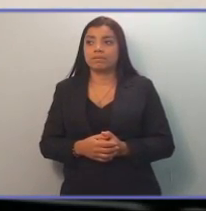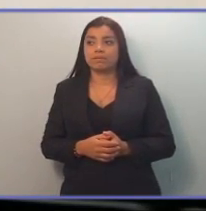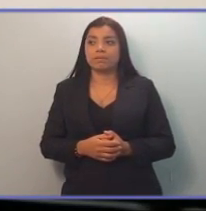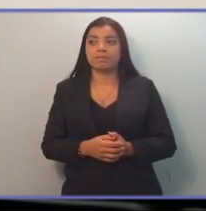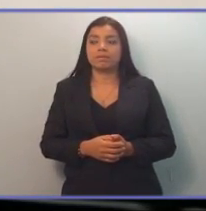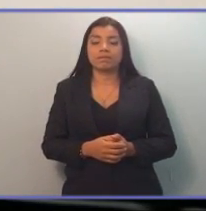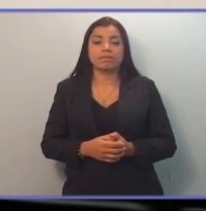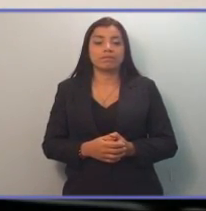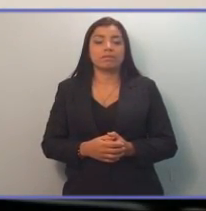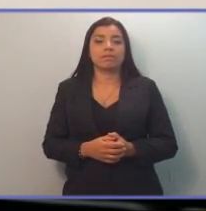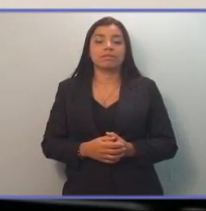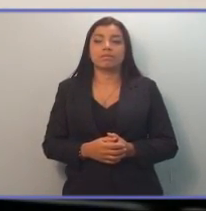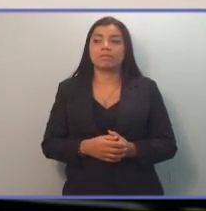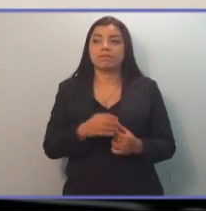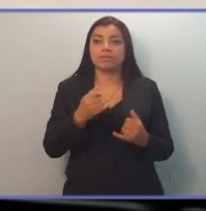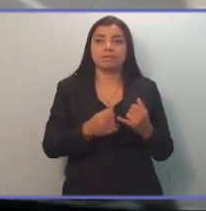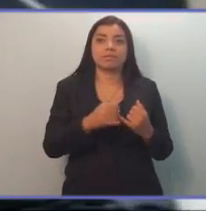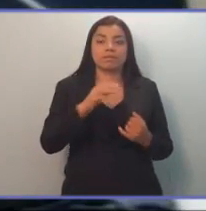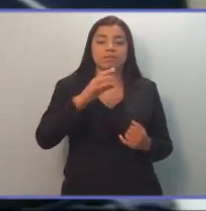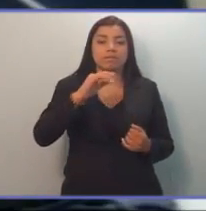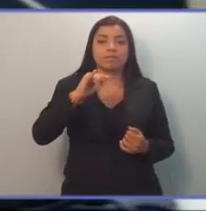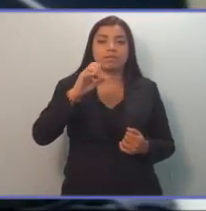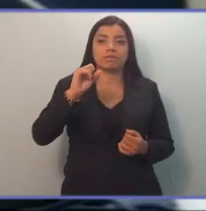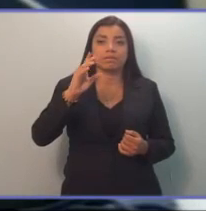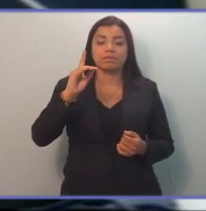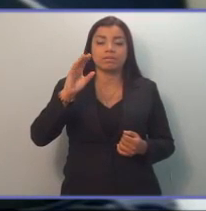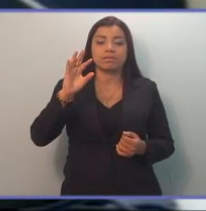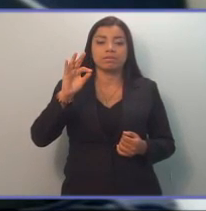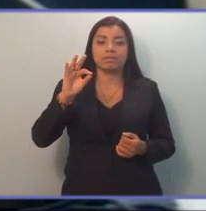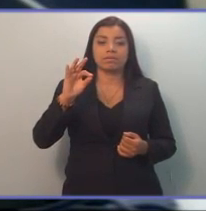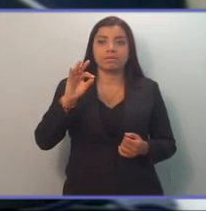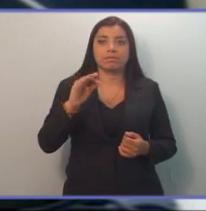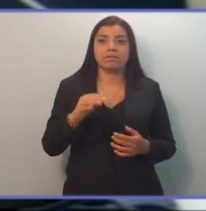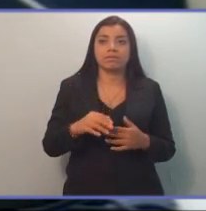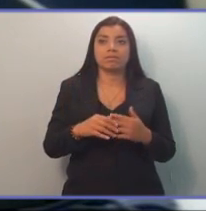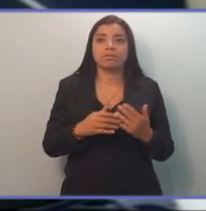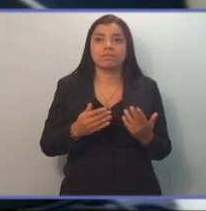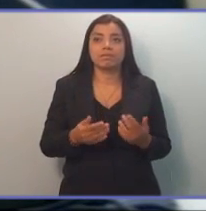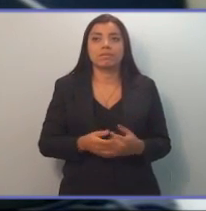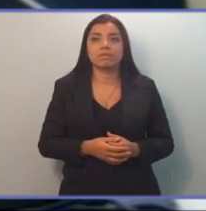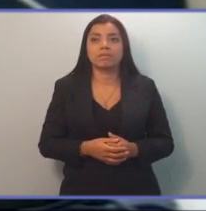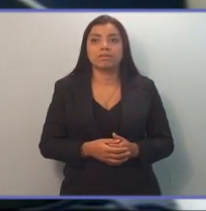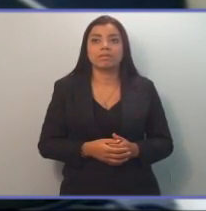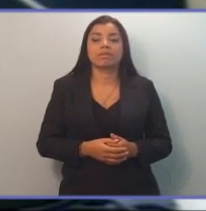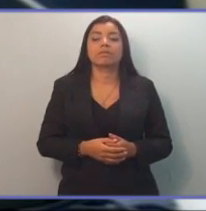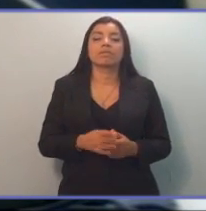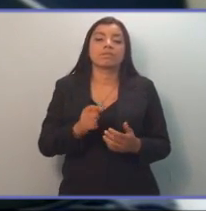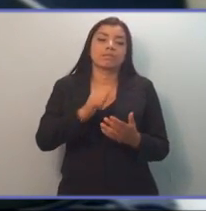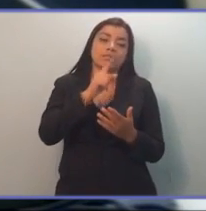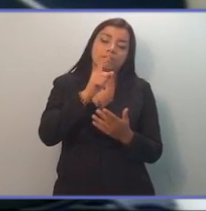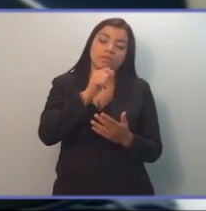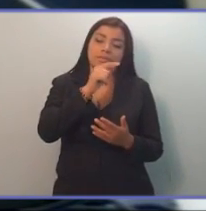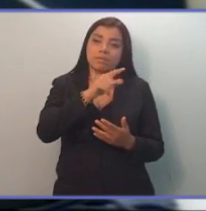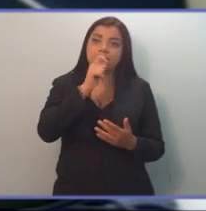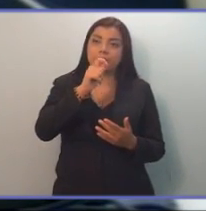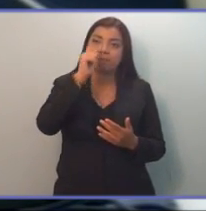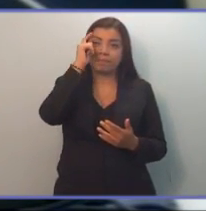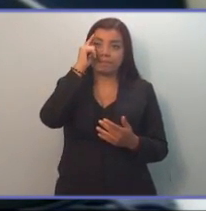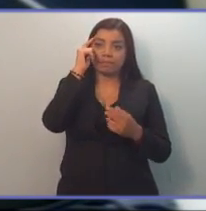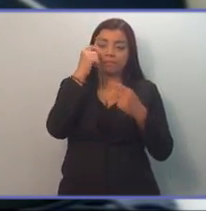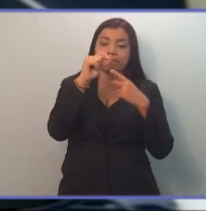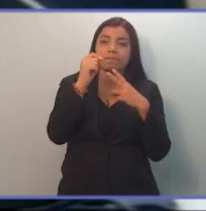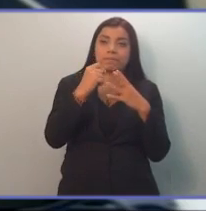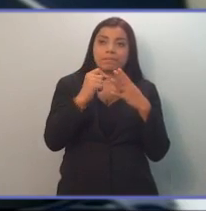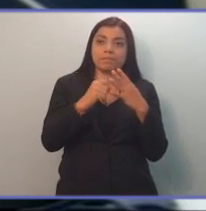Y para finalizar, los representantes del ISD le preguntan que se considera que la revisión de